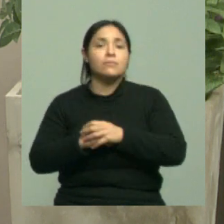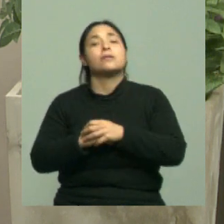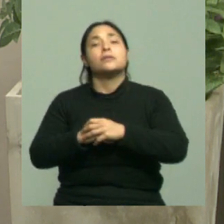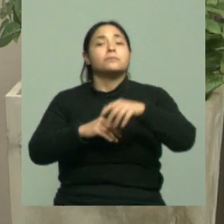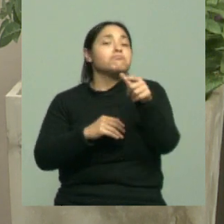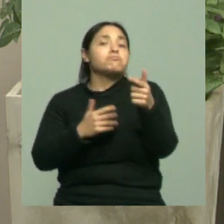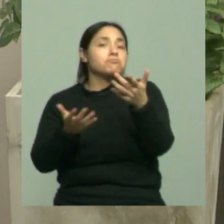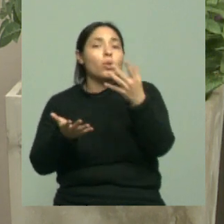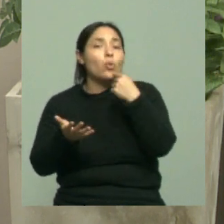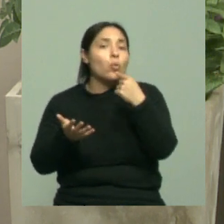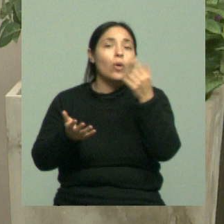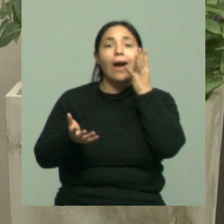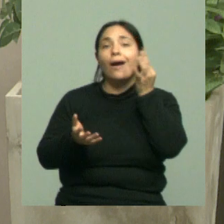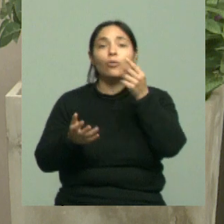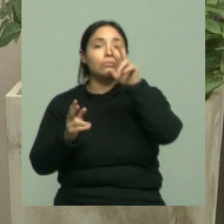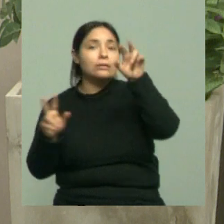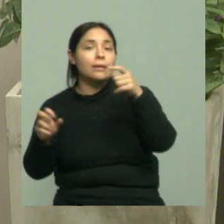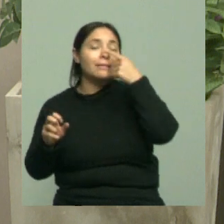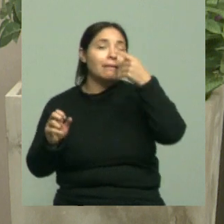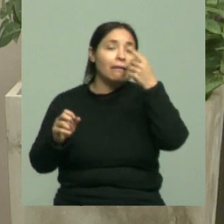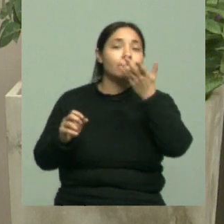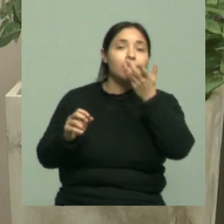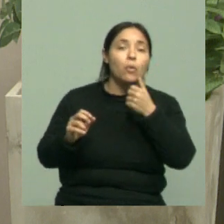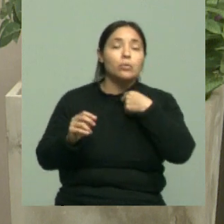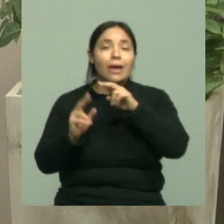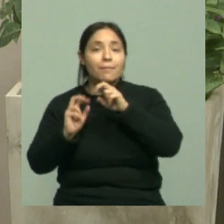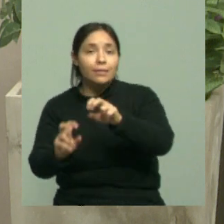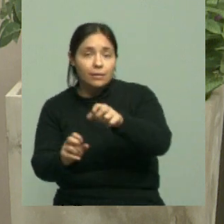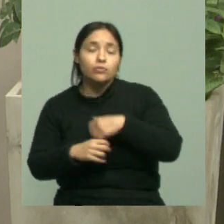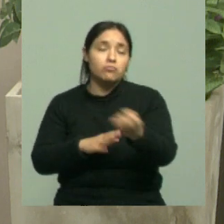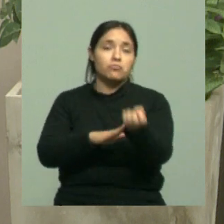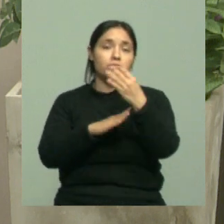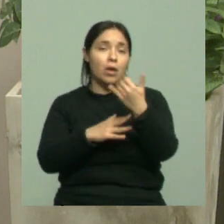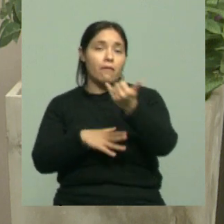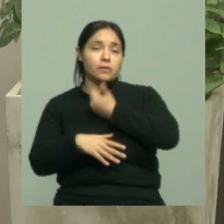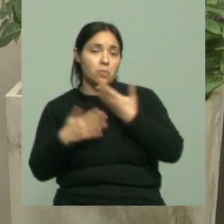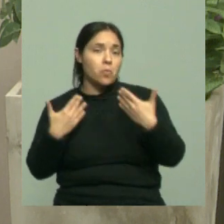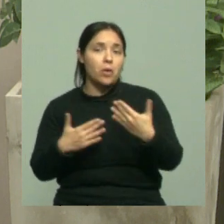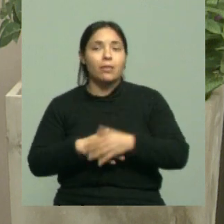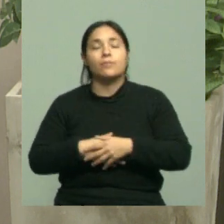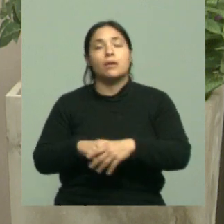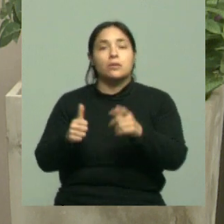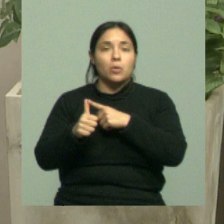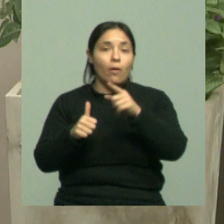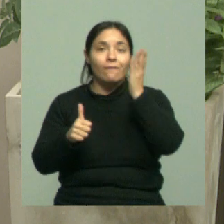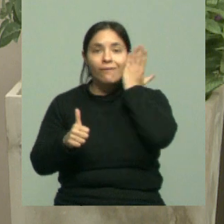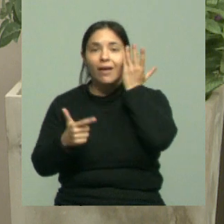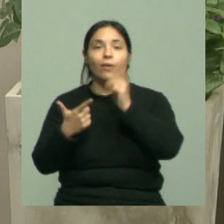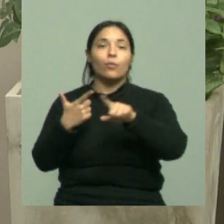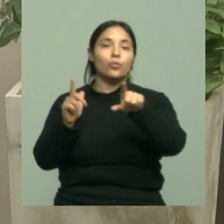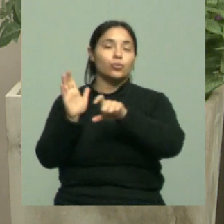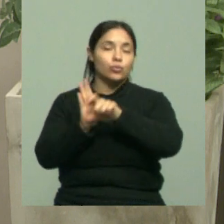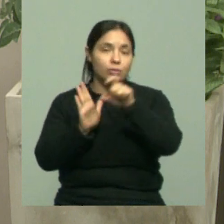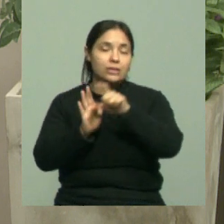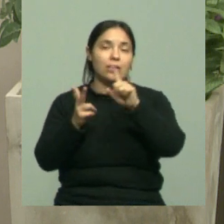algún tema que les interesa que por supuesto plasmemos aquí en el programa, lo pueden hacer. Estamos en Twitter, en Facebook y también en